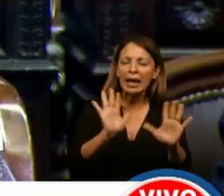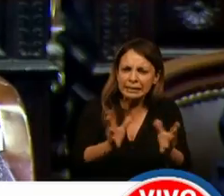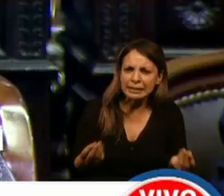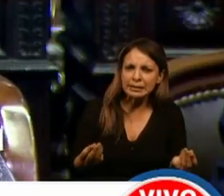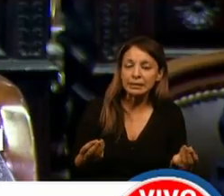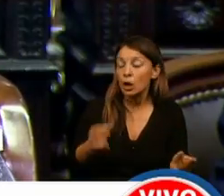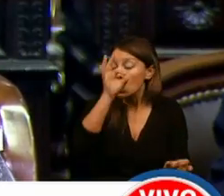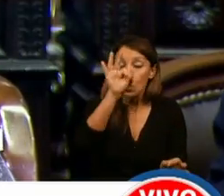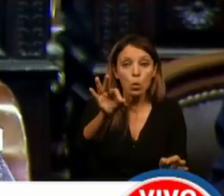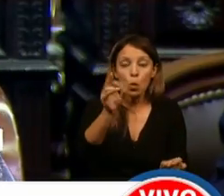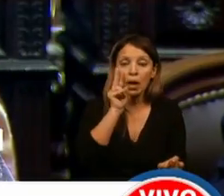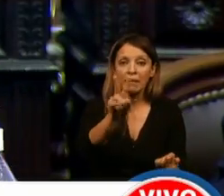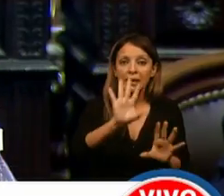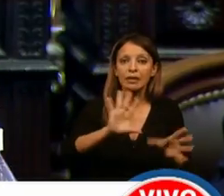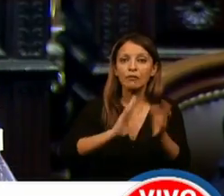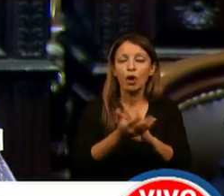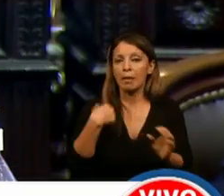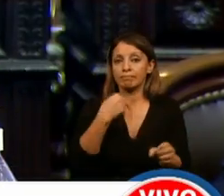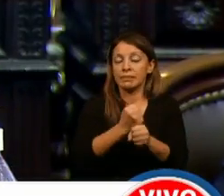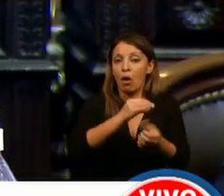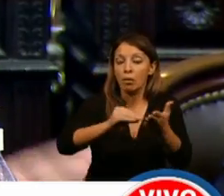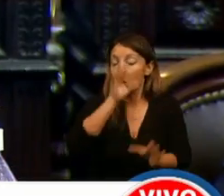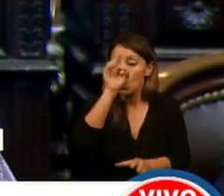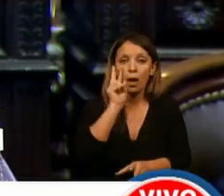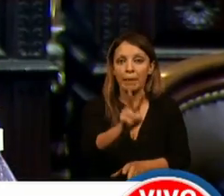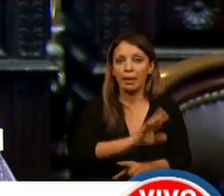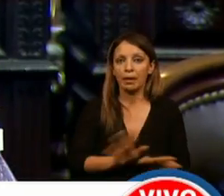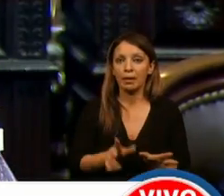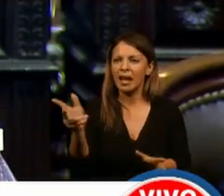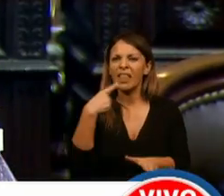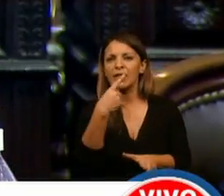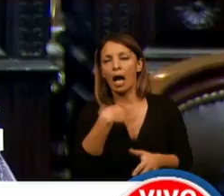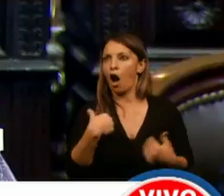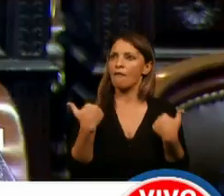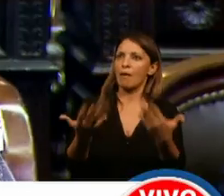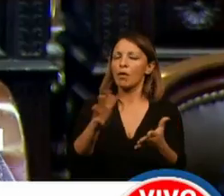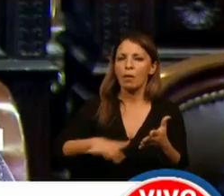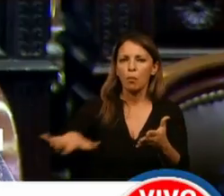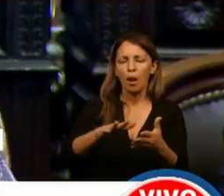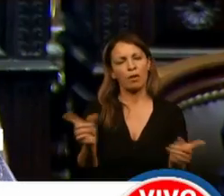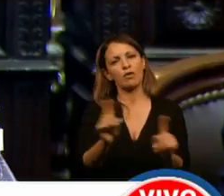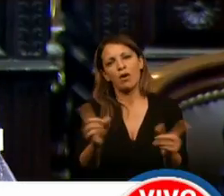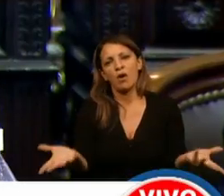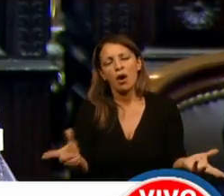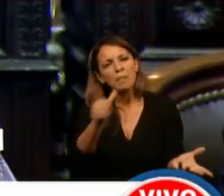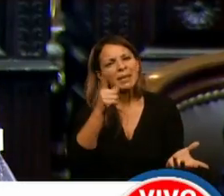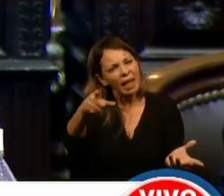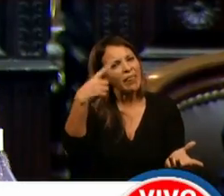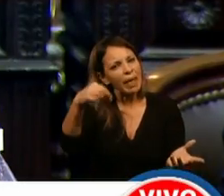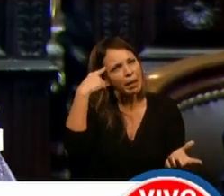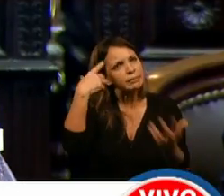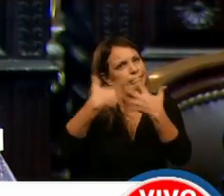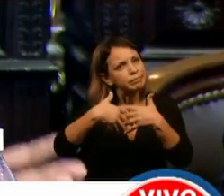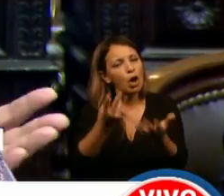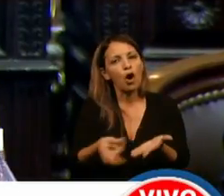en mi vida de congresista escuche y lo dice en el nombre del progresismo me parece que tenemos que repensar lo lo dijo con